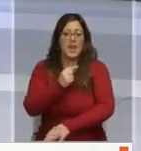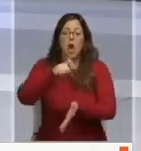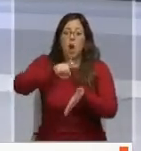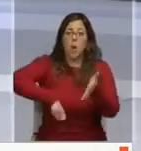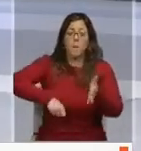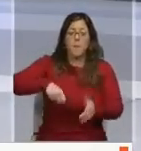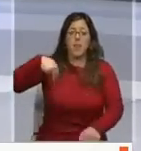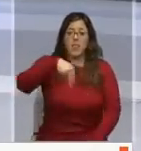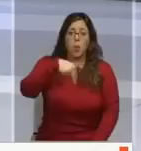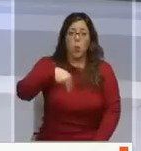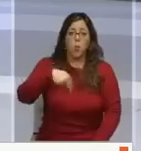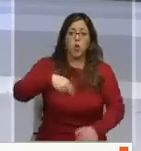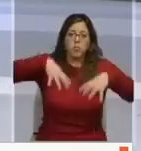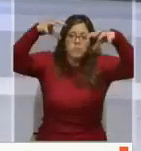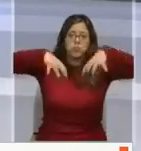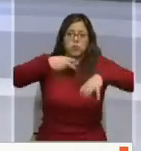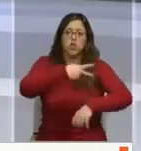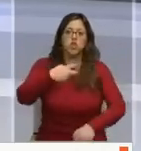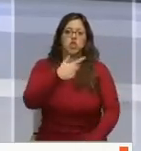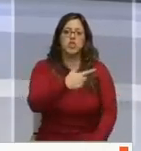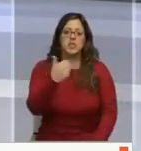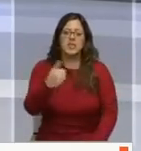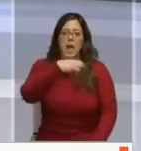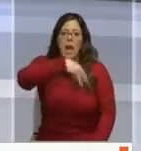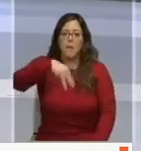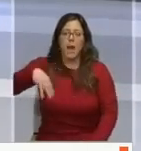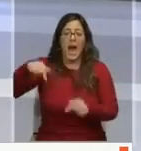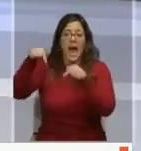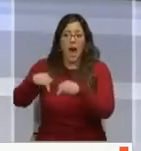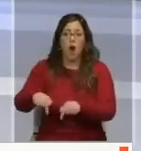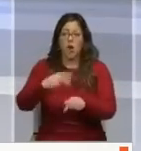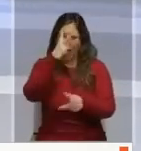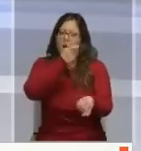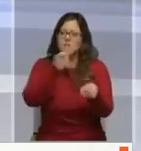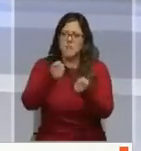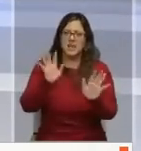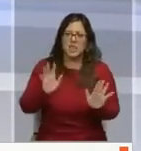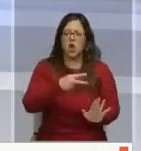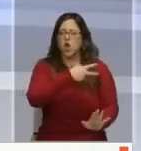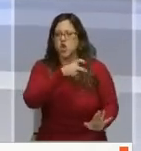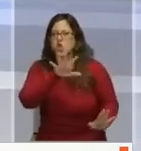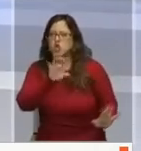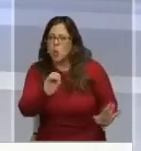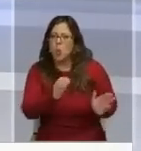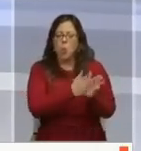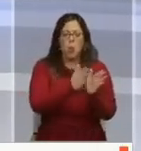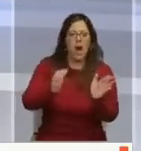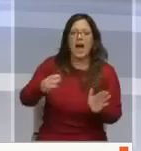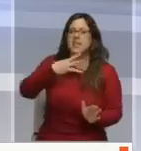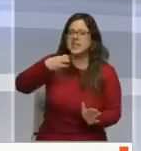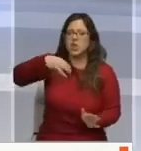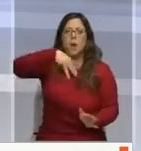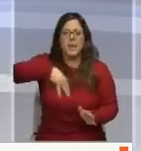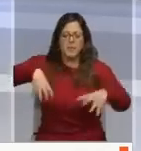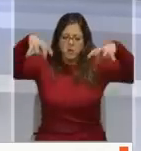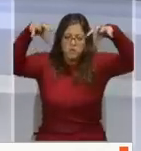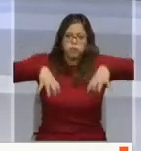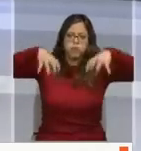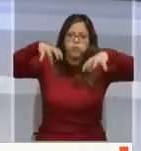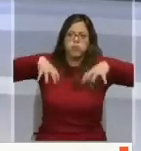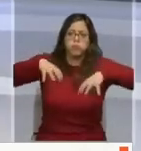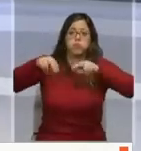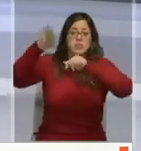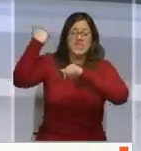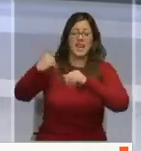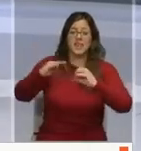cayeron 276 milímetros, ahora esperamos montos similares, entre 250 a 300 milímetros. ¿Cómo estuvo el